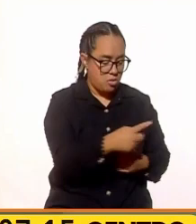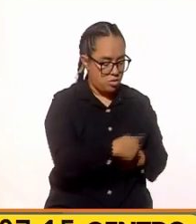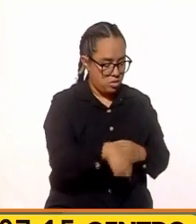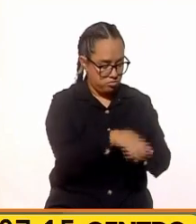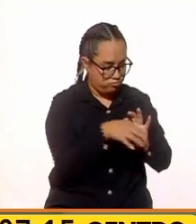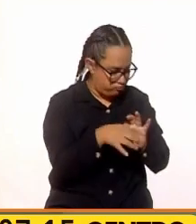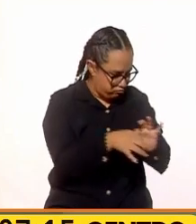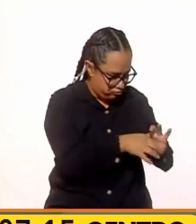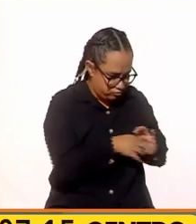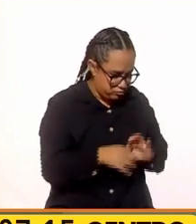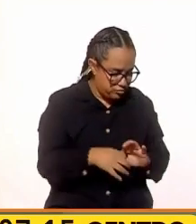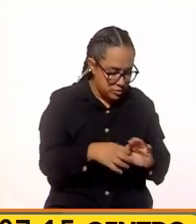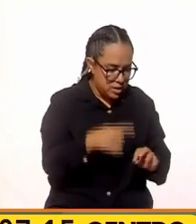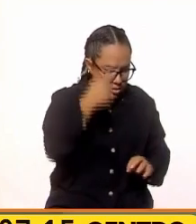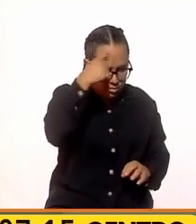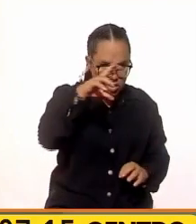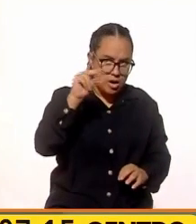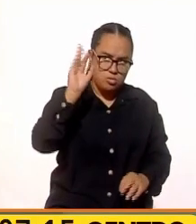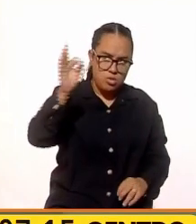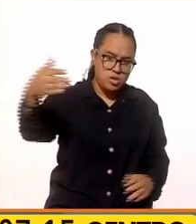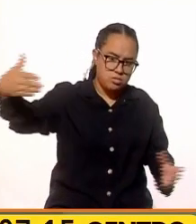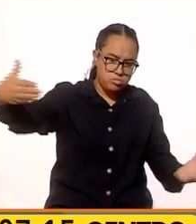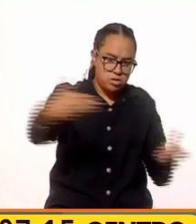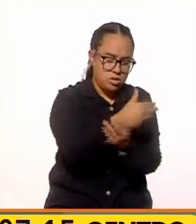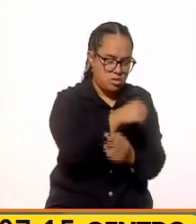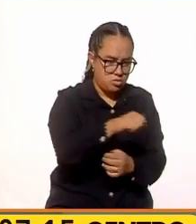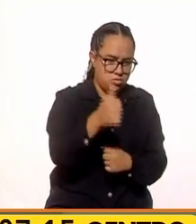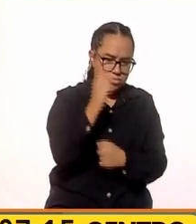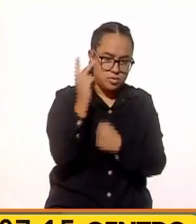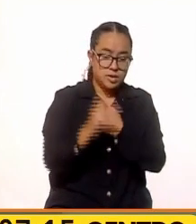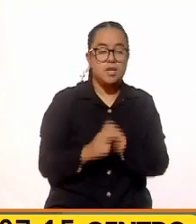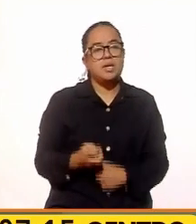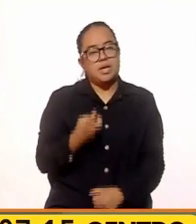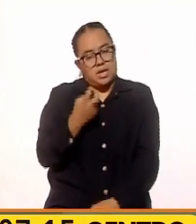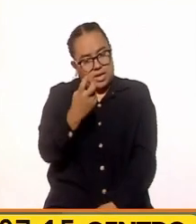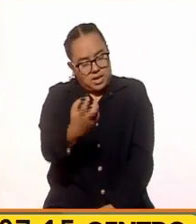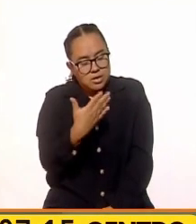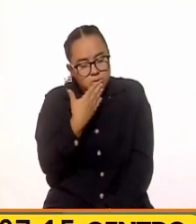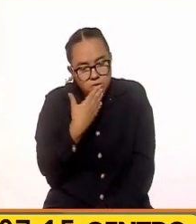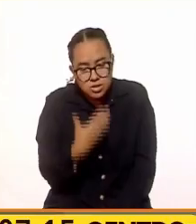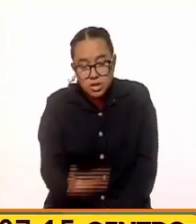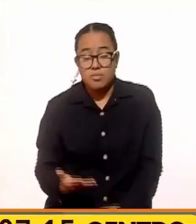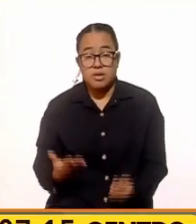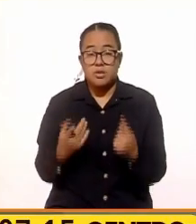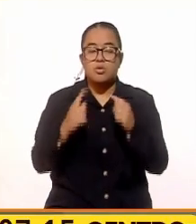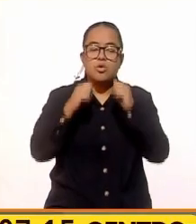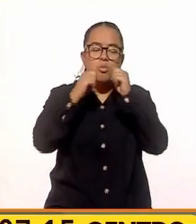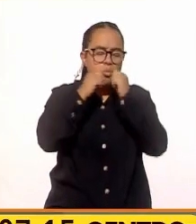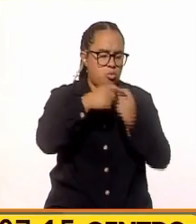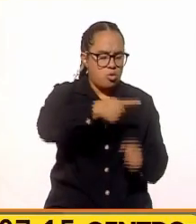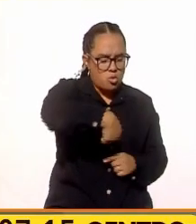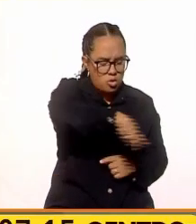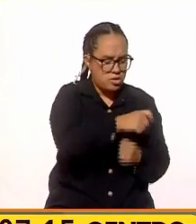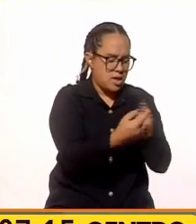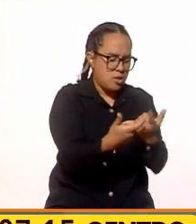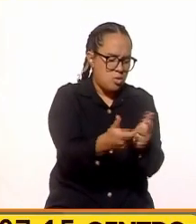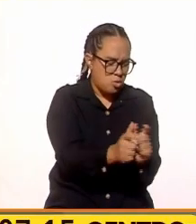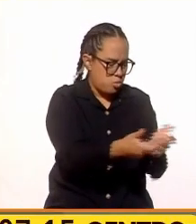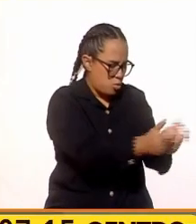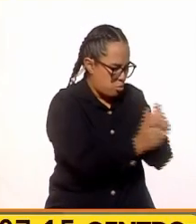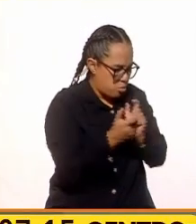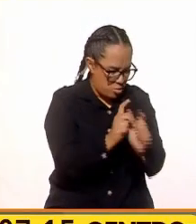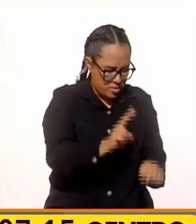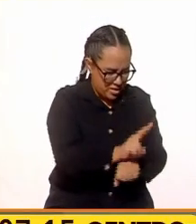cerrado filas frente a la intervención extranjera. Creo que este es el camino correcto. Creo que más allá de las diferencias que pueden tener los